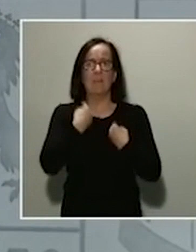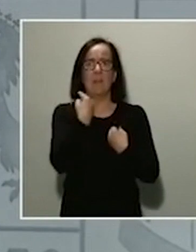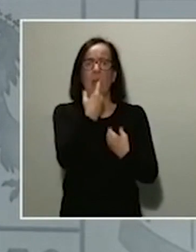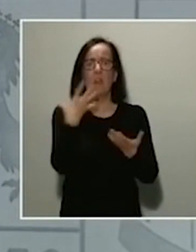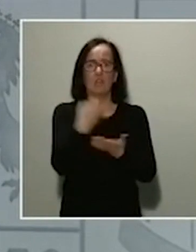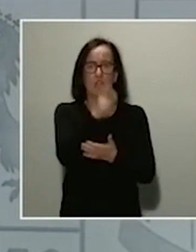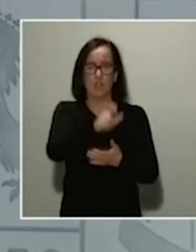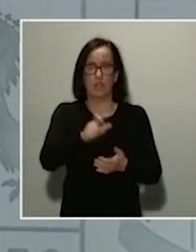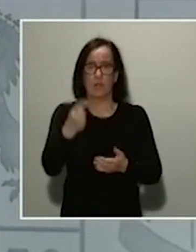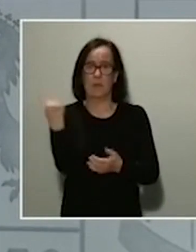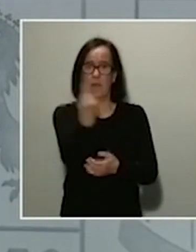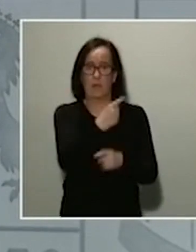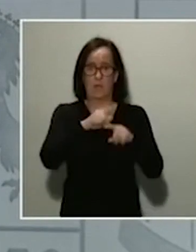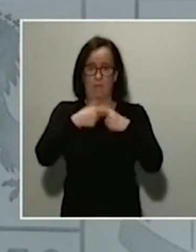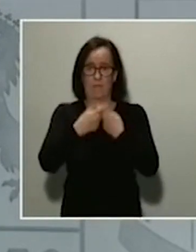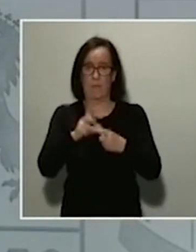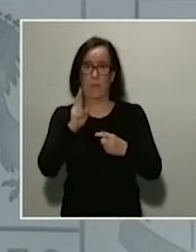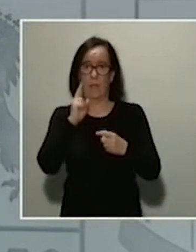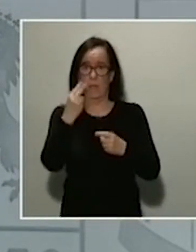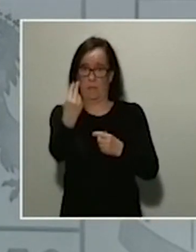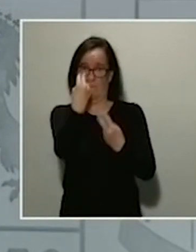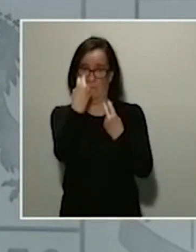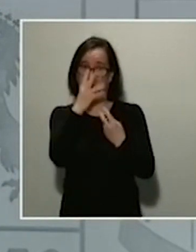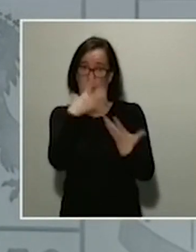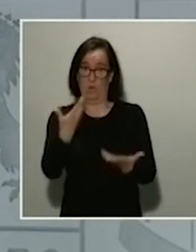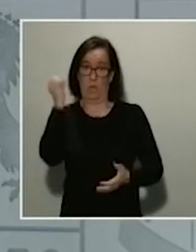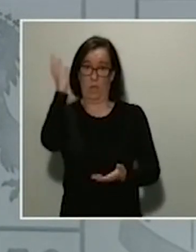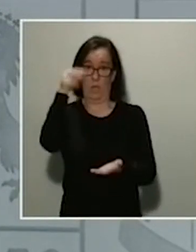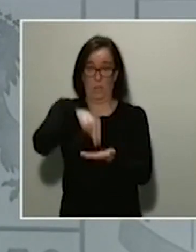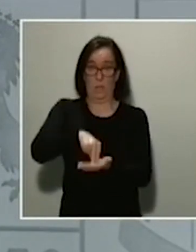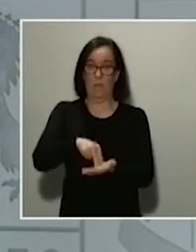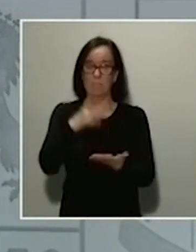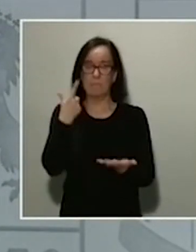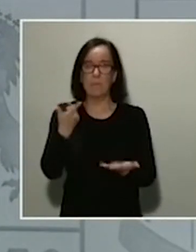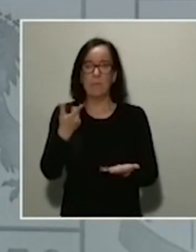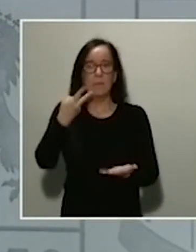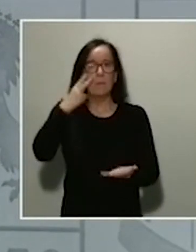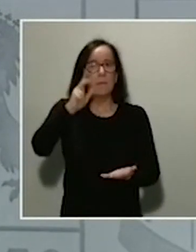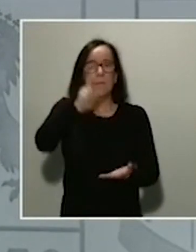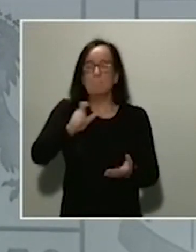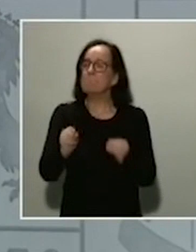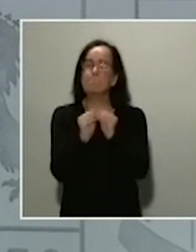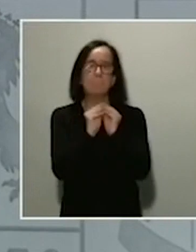familias que estarán viendo esta comparecencia. Pero los expertos coinciden en